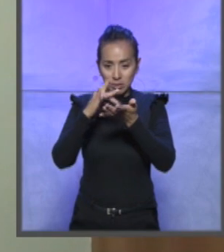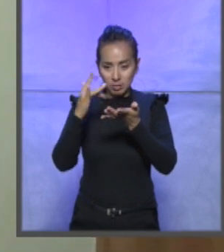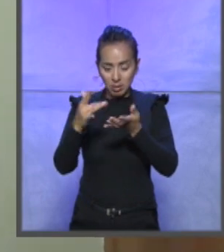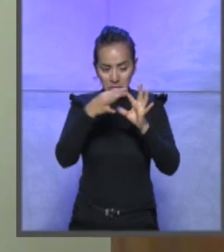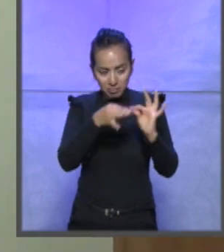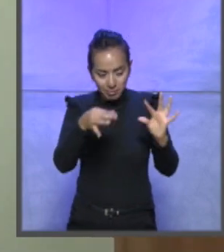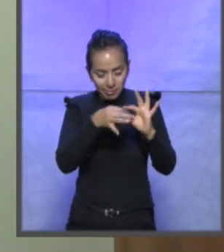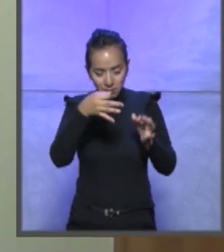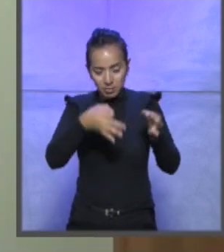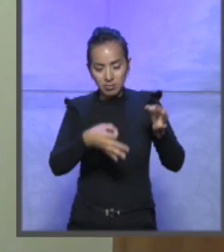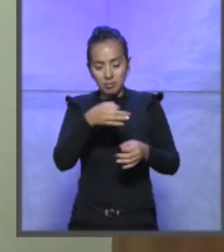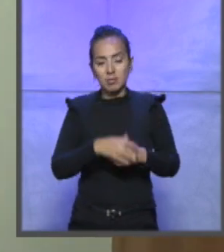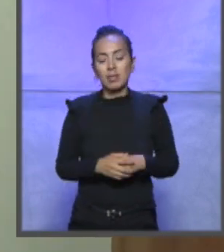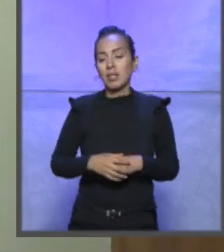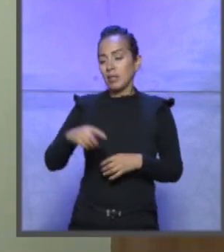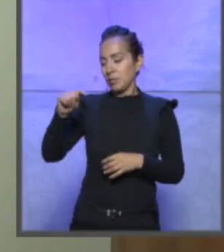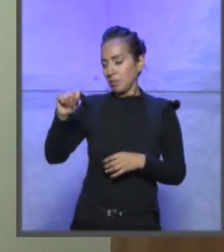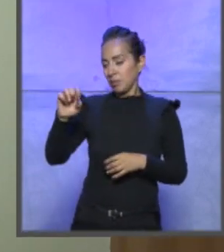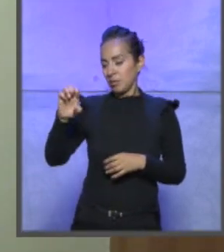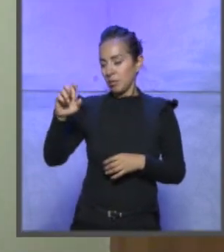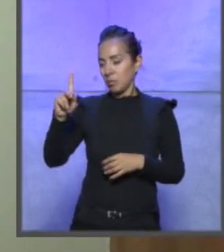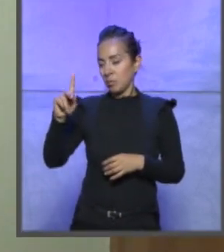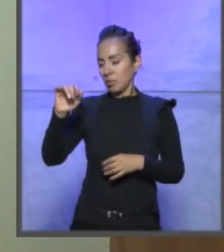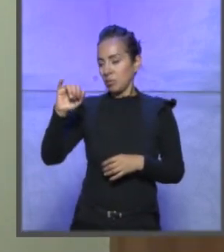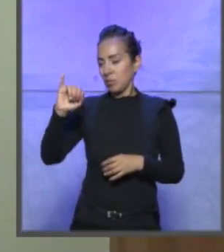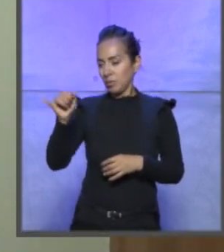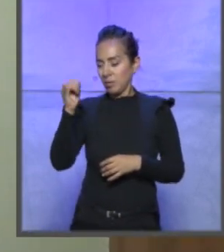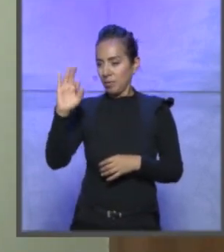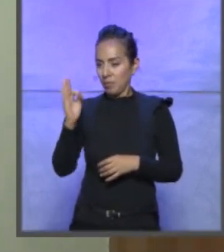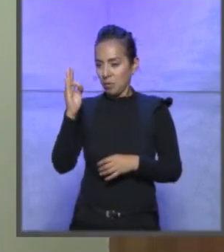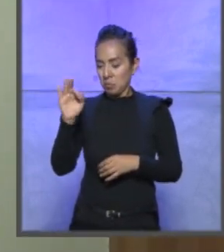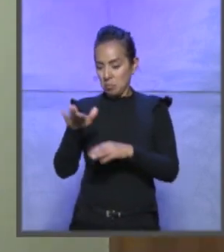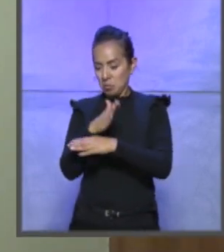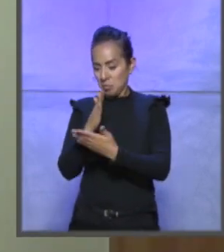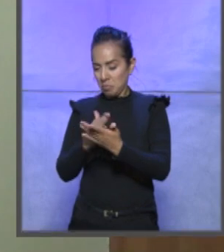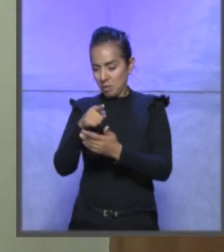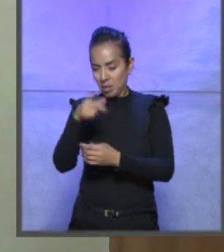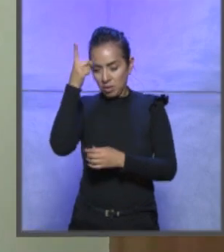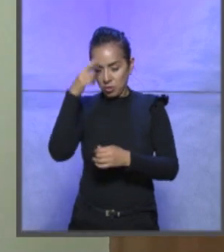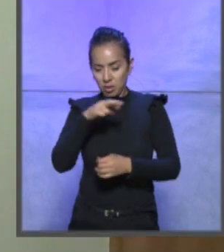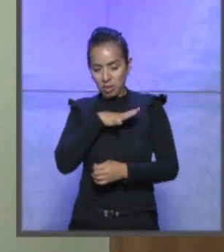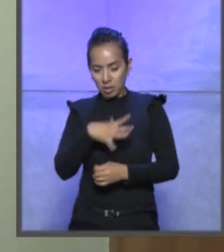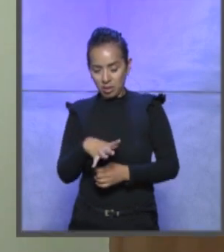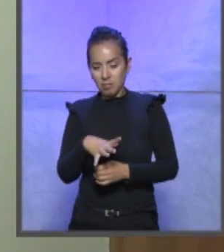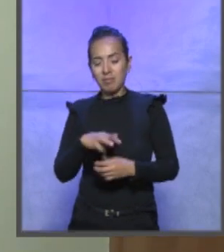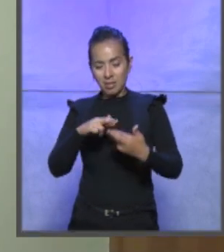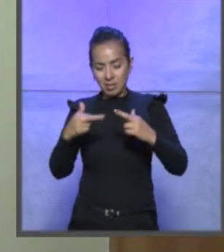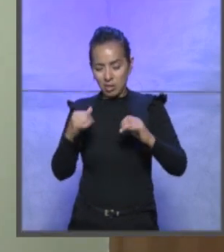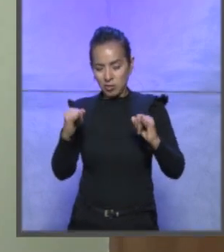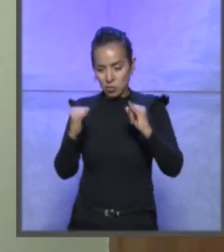Gracias por sus palabras, magistradas. El Tribunal Electoral del Poder Judicial de la Federación, a través de la Dirección General de